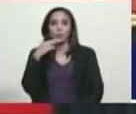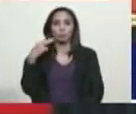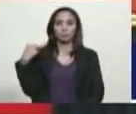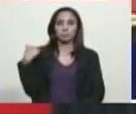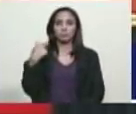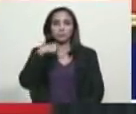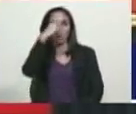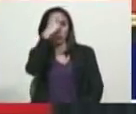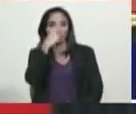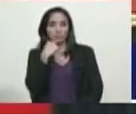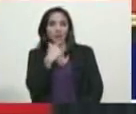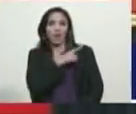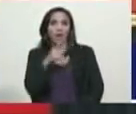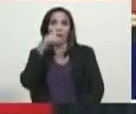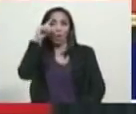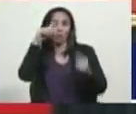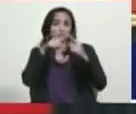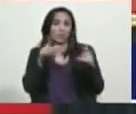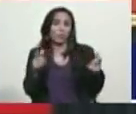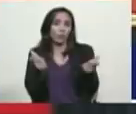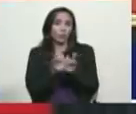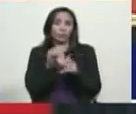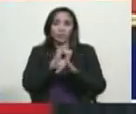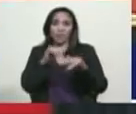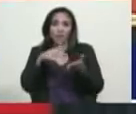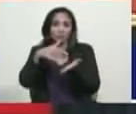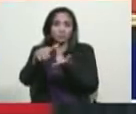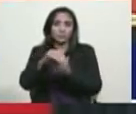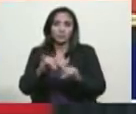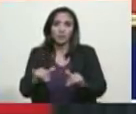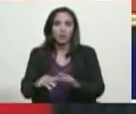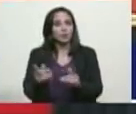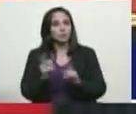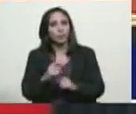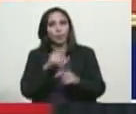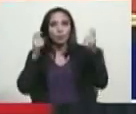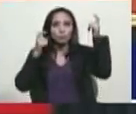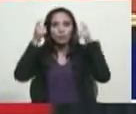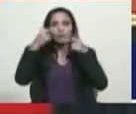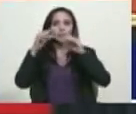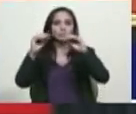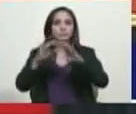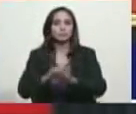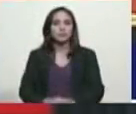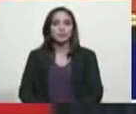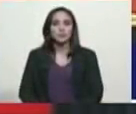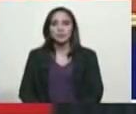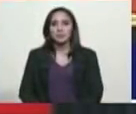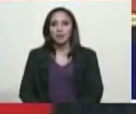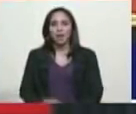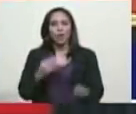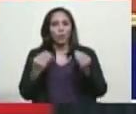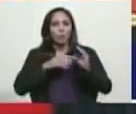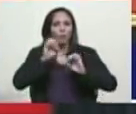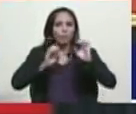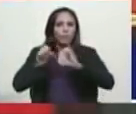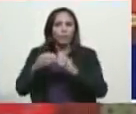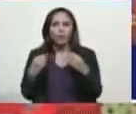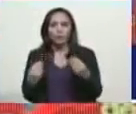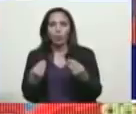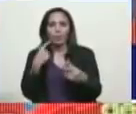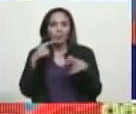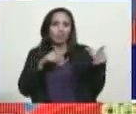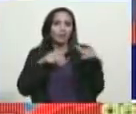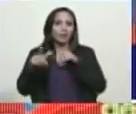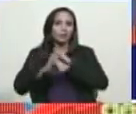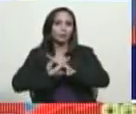en las metas pequeñas. O uno le decía al comandante Chávez, no, no, ¿cómo va la cosa, Nicolás? Eso está